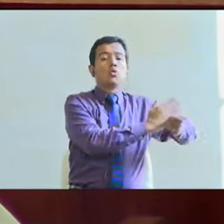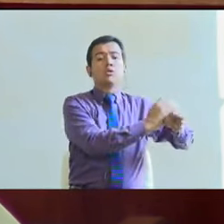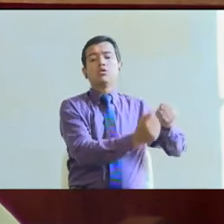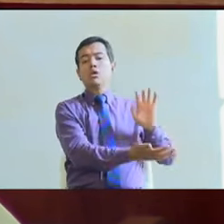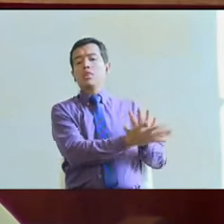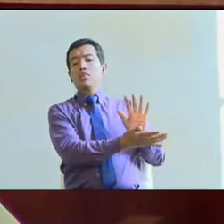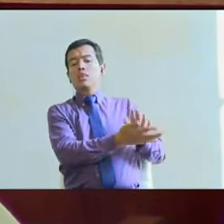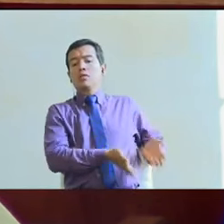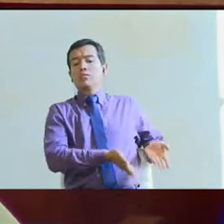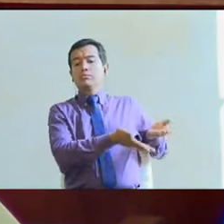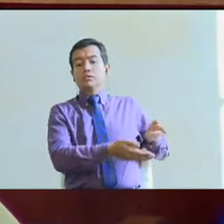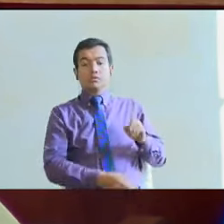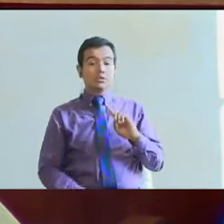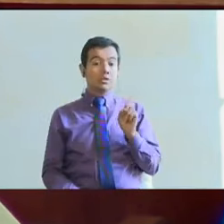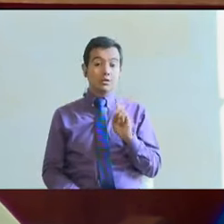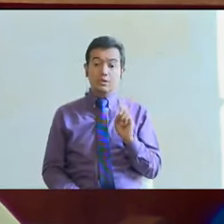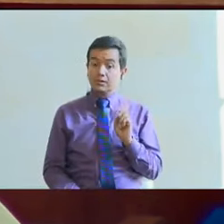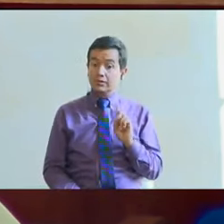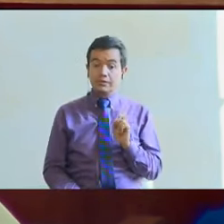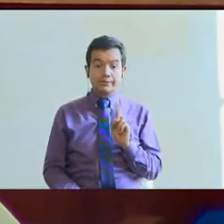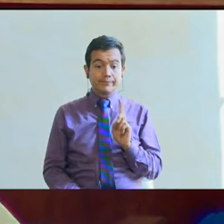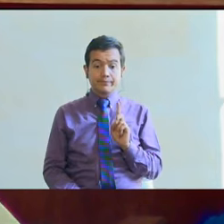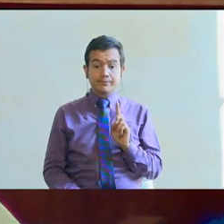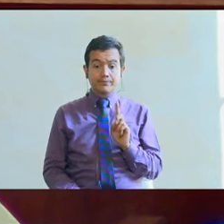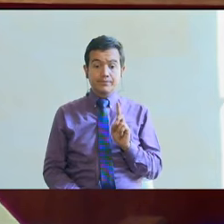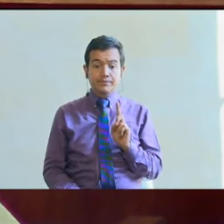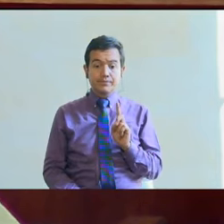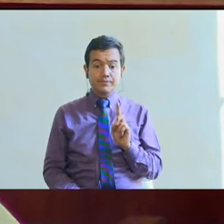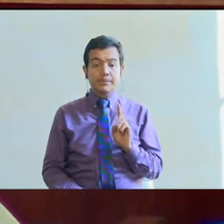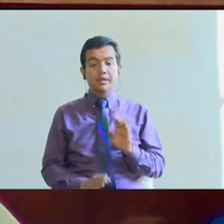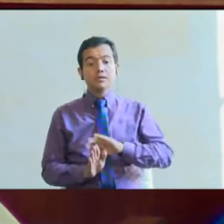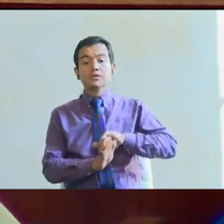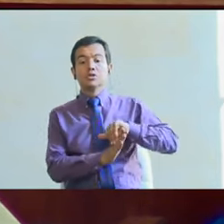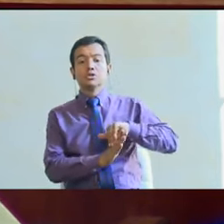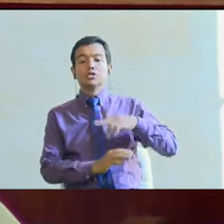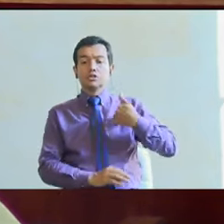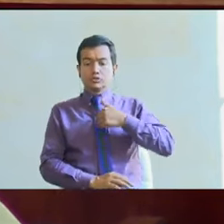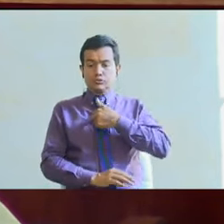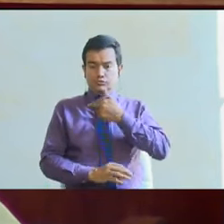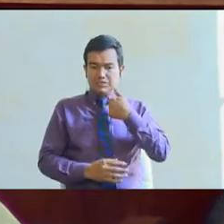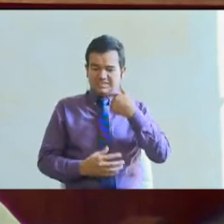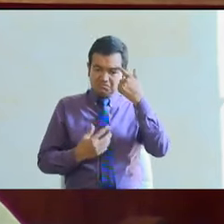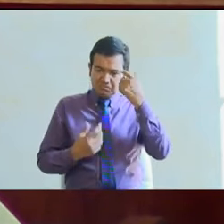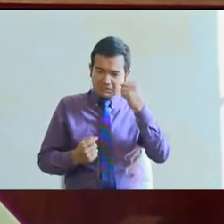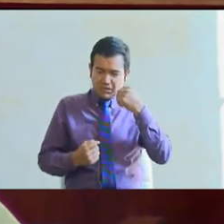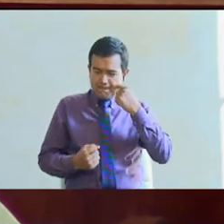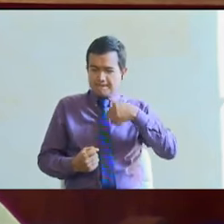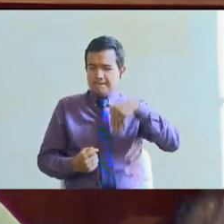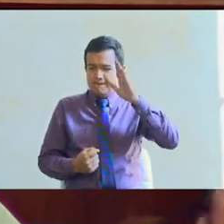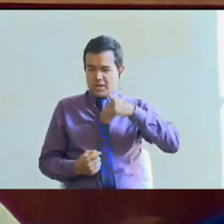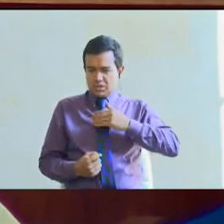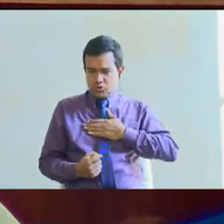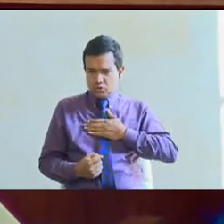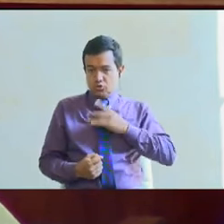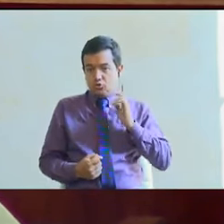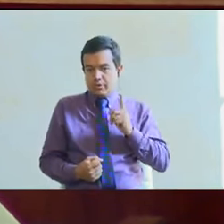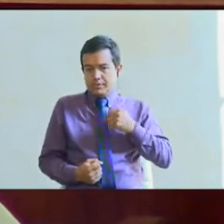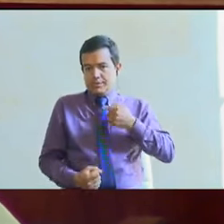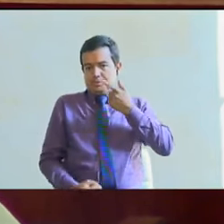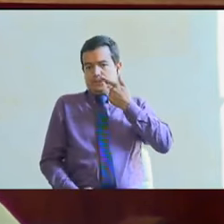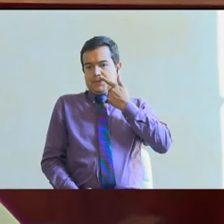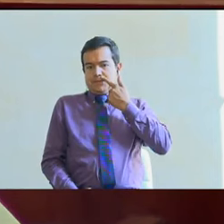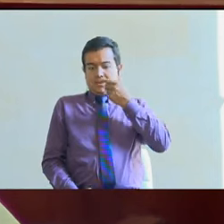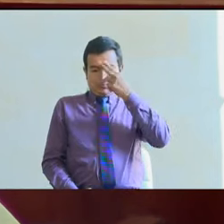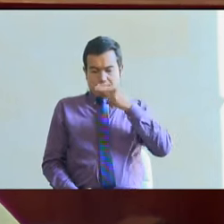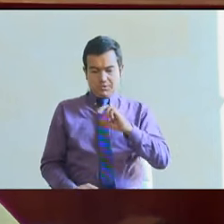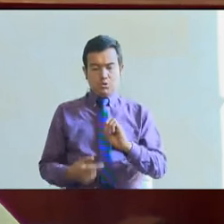siga sucediendo lo que nos preocupa en m en mi caso particular como padre Es que esto